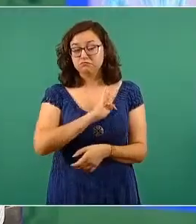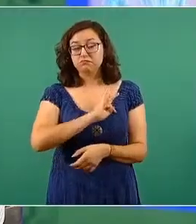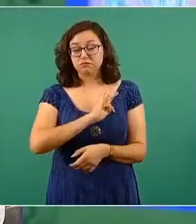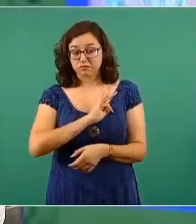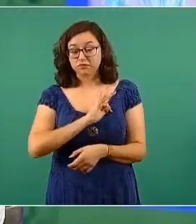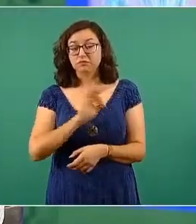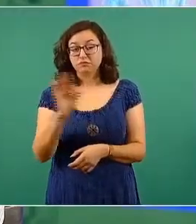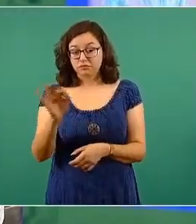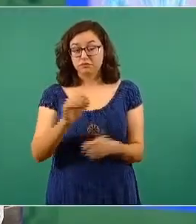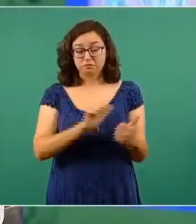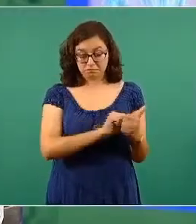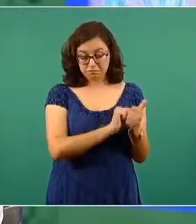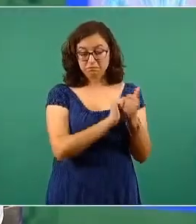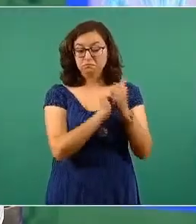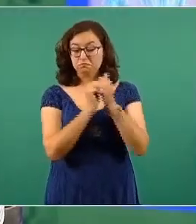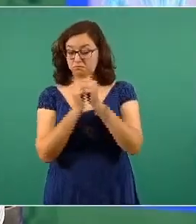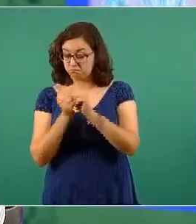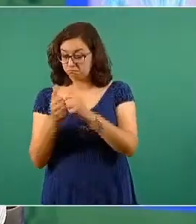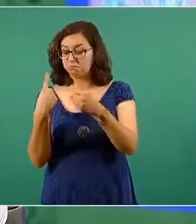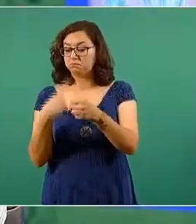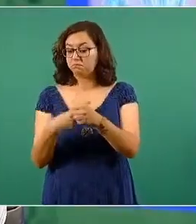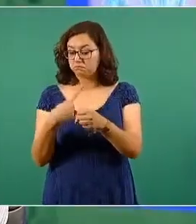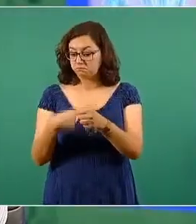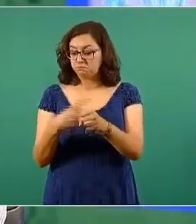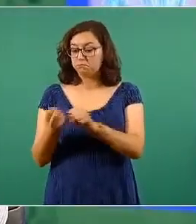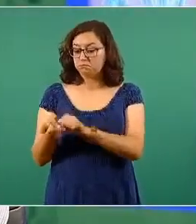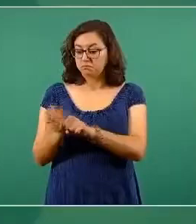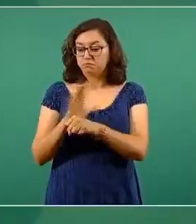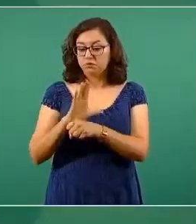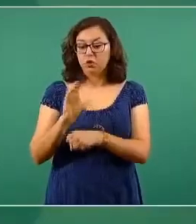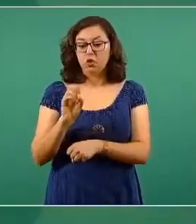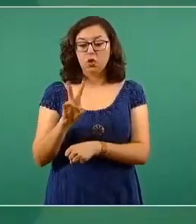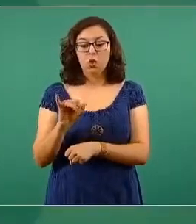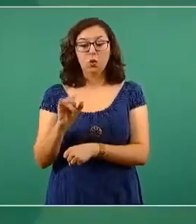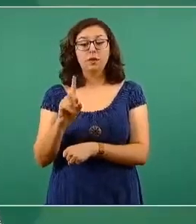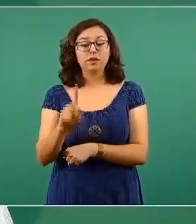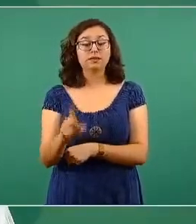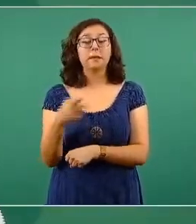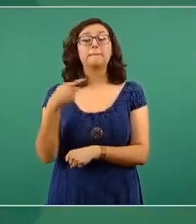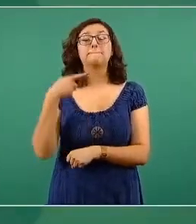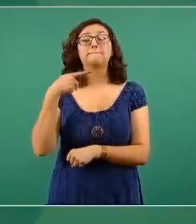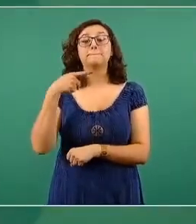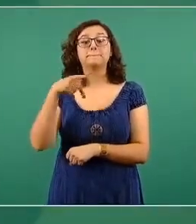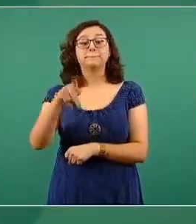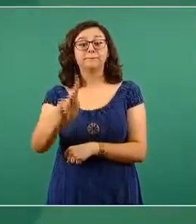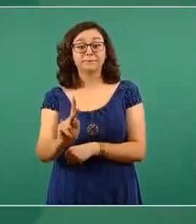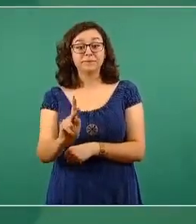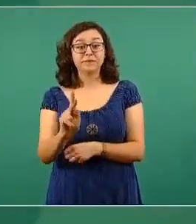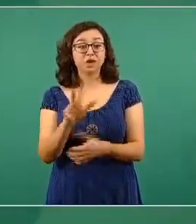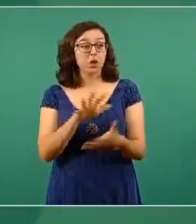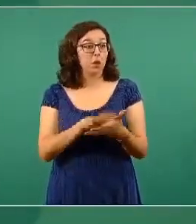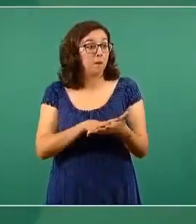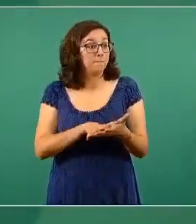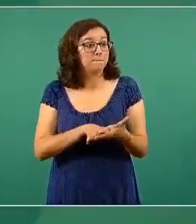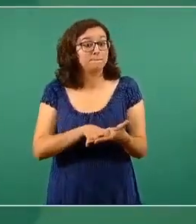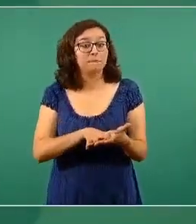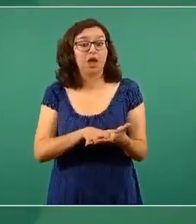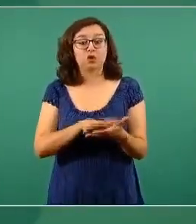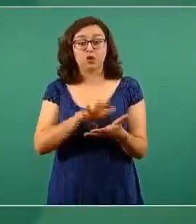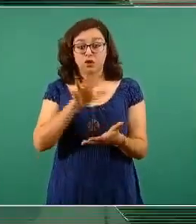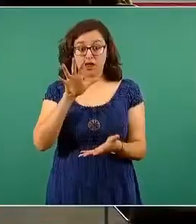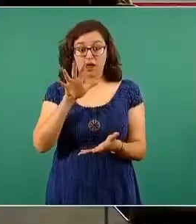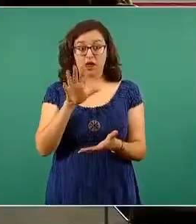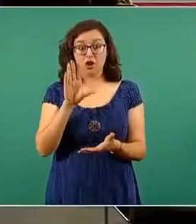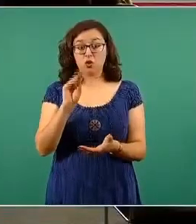del 99% de las personas que se han vacunado y que tienen esquema completo, y que es lo que hasta el momento la evidencia también nos está